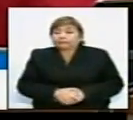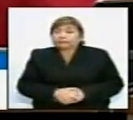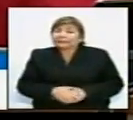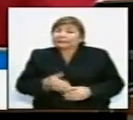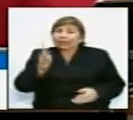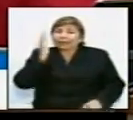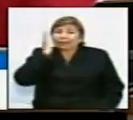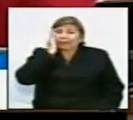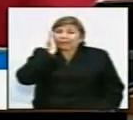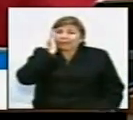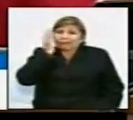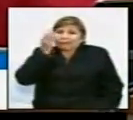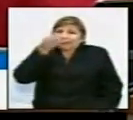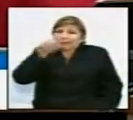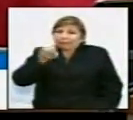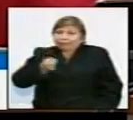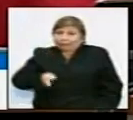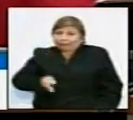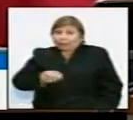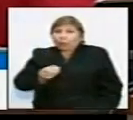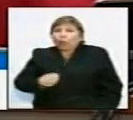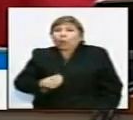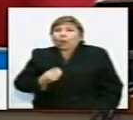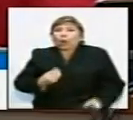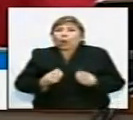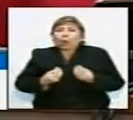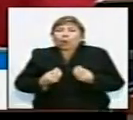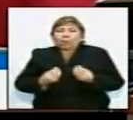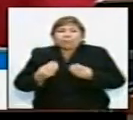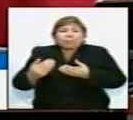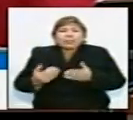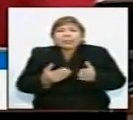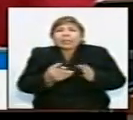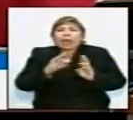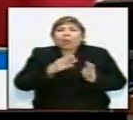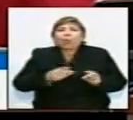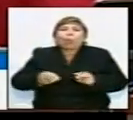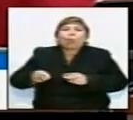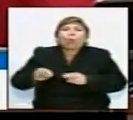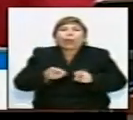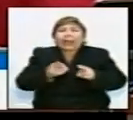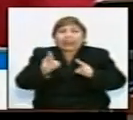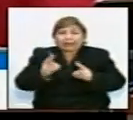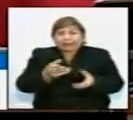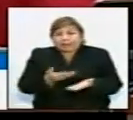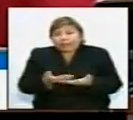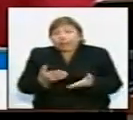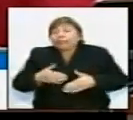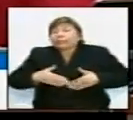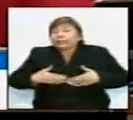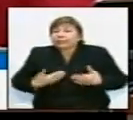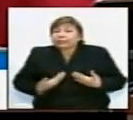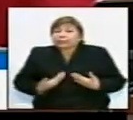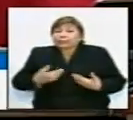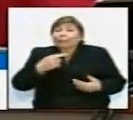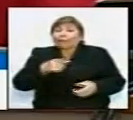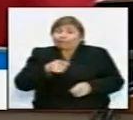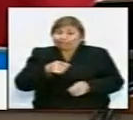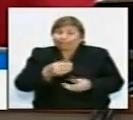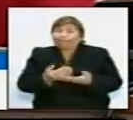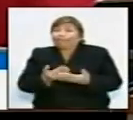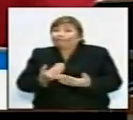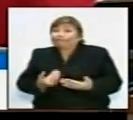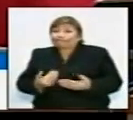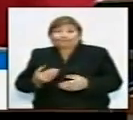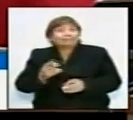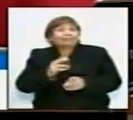está definiendo cómo manejar el tema en toda la cuenca. Y eso es parte de lo que implica el tema de gestión de riesgos.